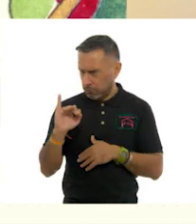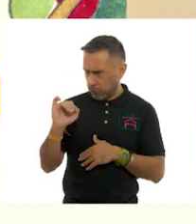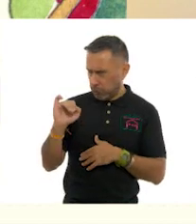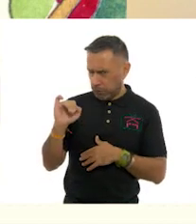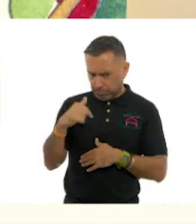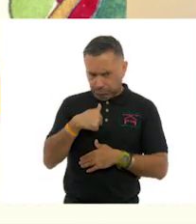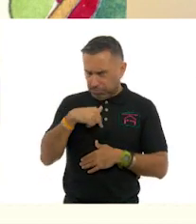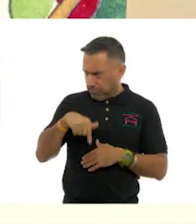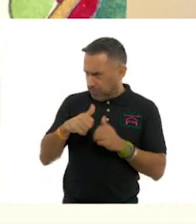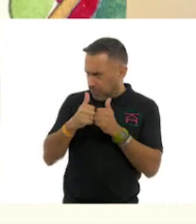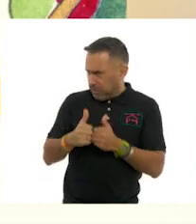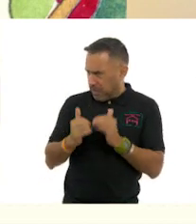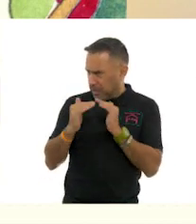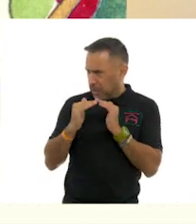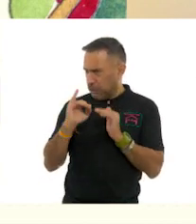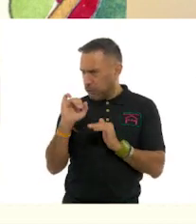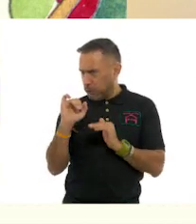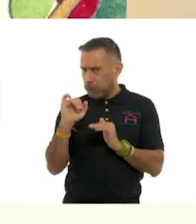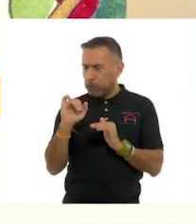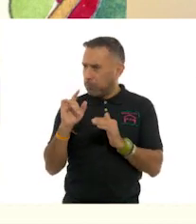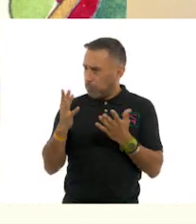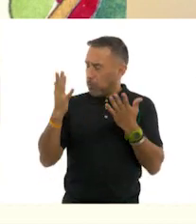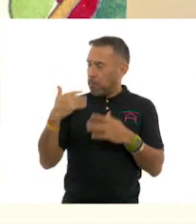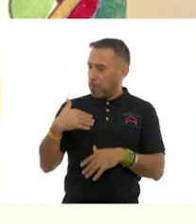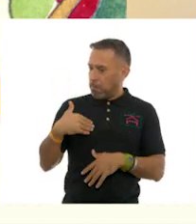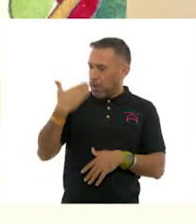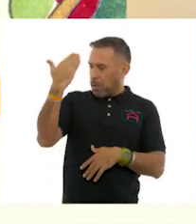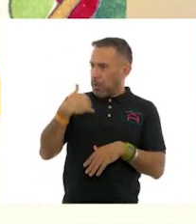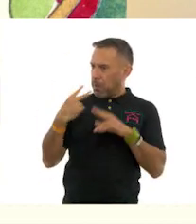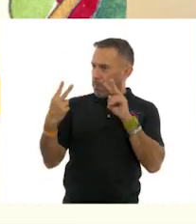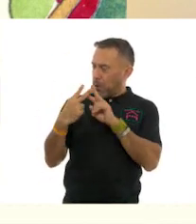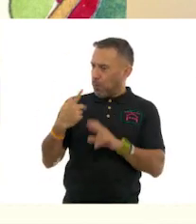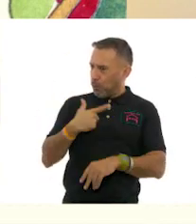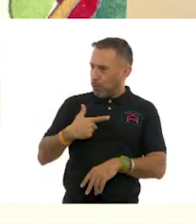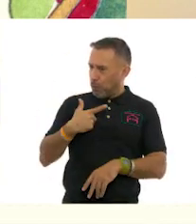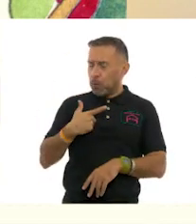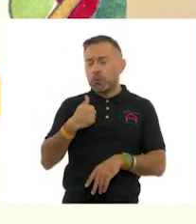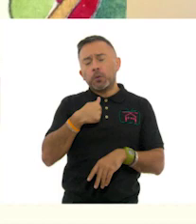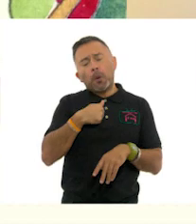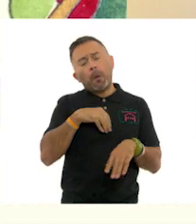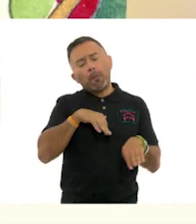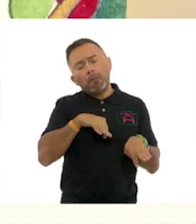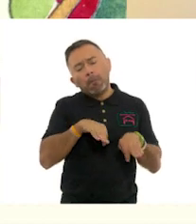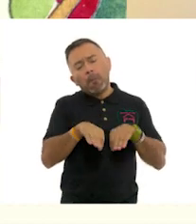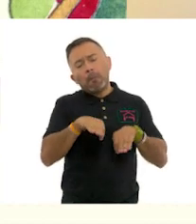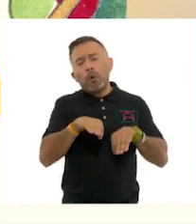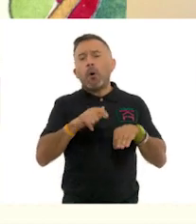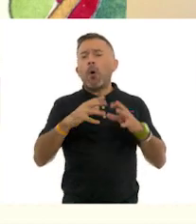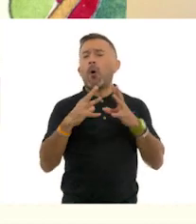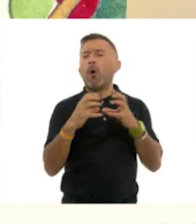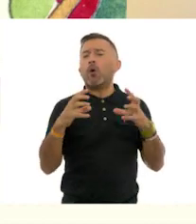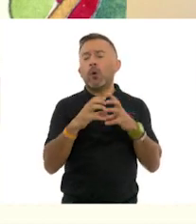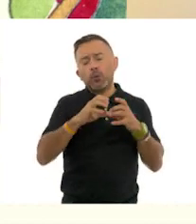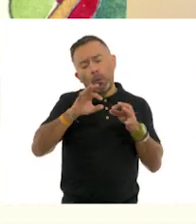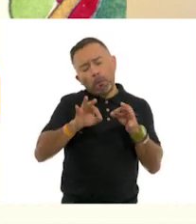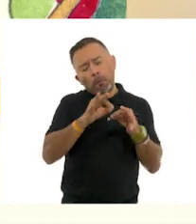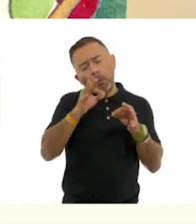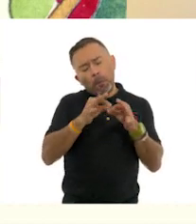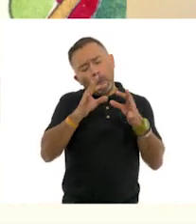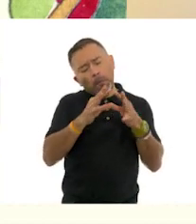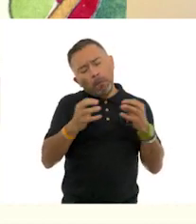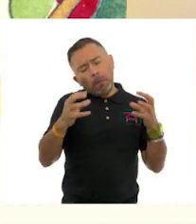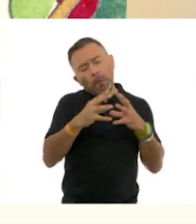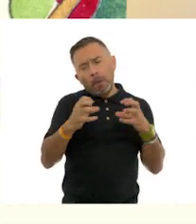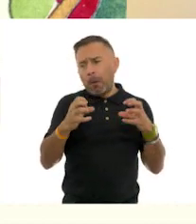estoy. Y celebro mucho ver a ustedes hoy. Estaba en mi oficio hilando algodón, pero eso no importa. Bienvenidos